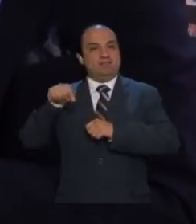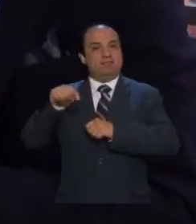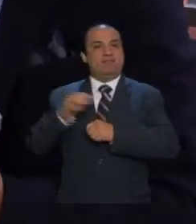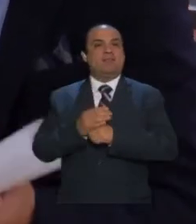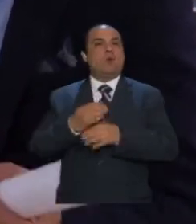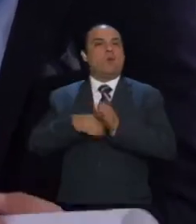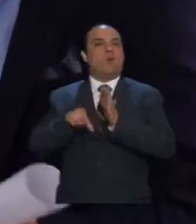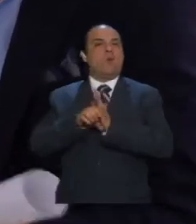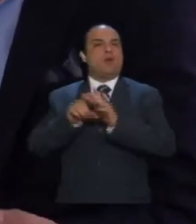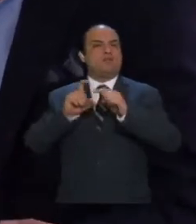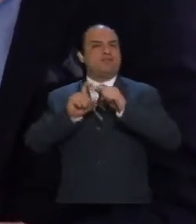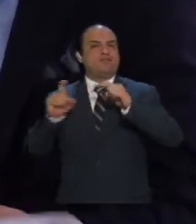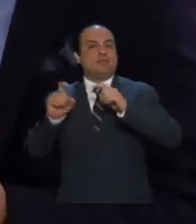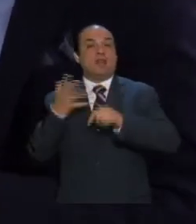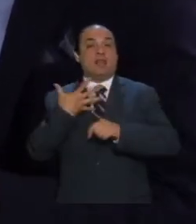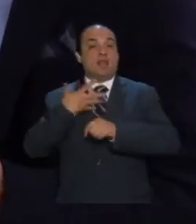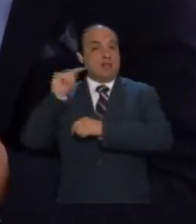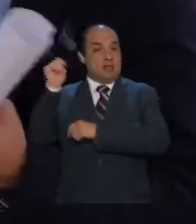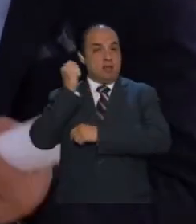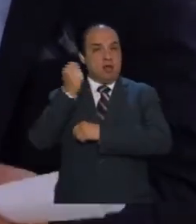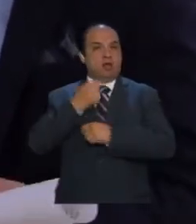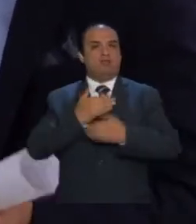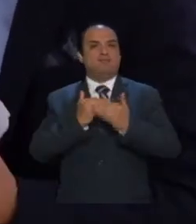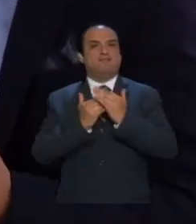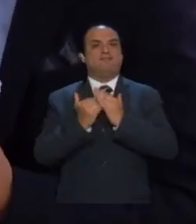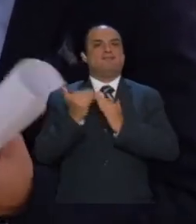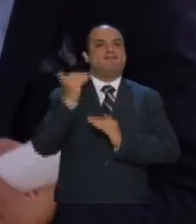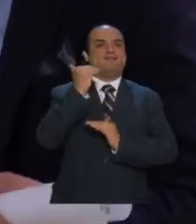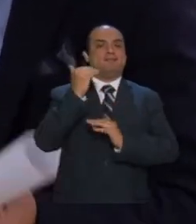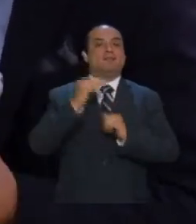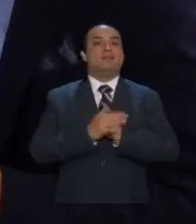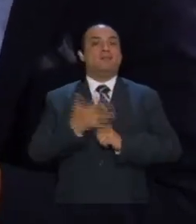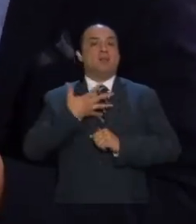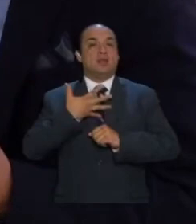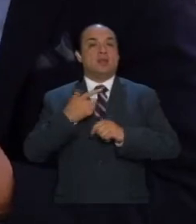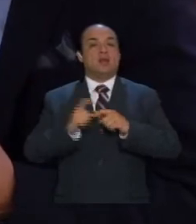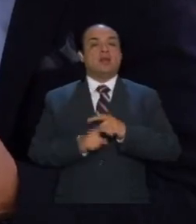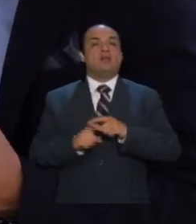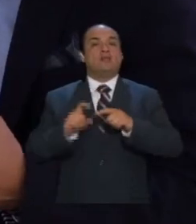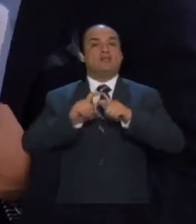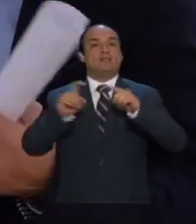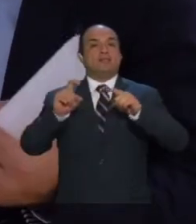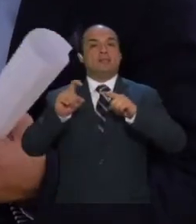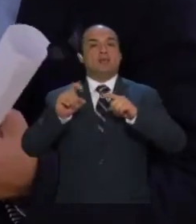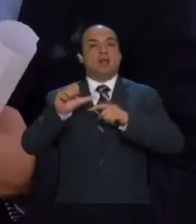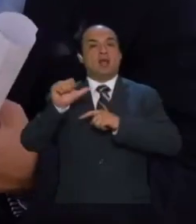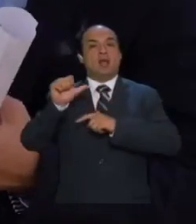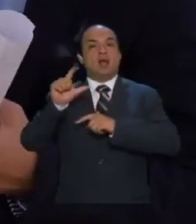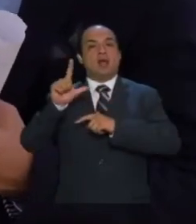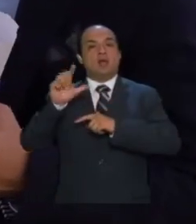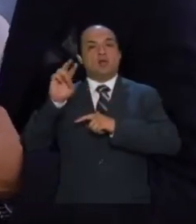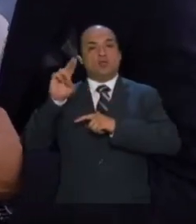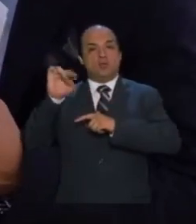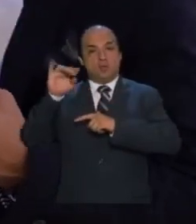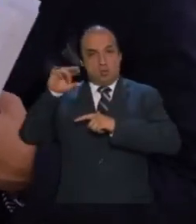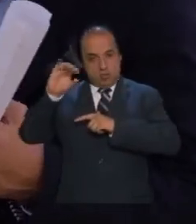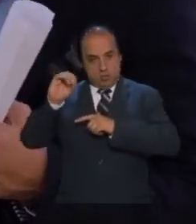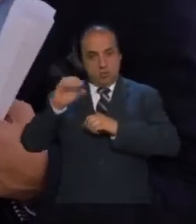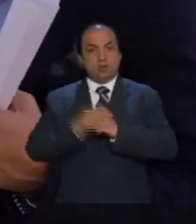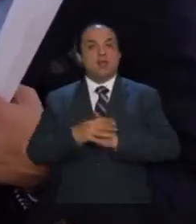tiene una tecnología muy avanzada. Es una cabina de aluminio. Se produce